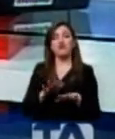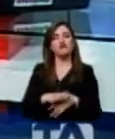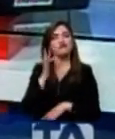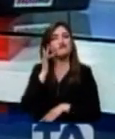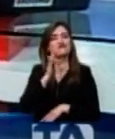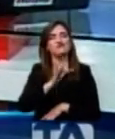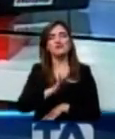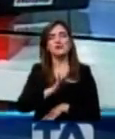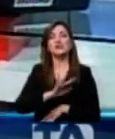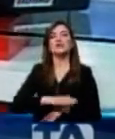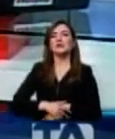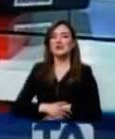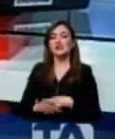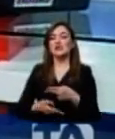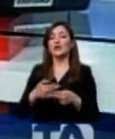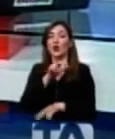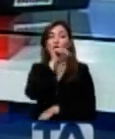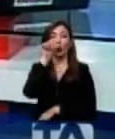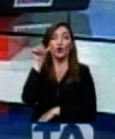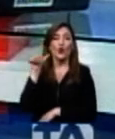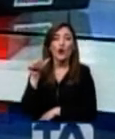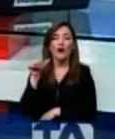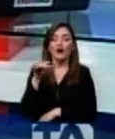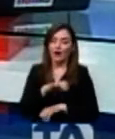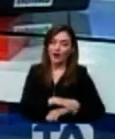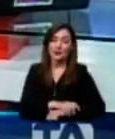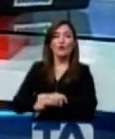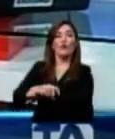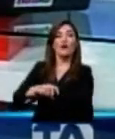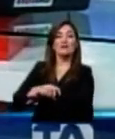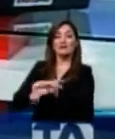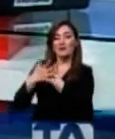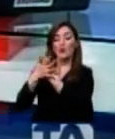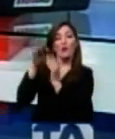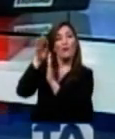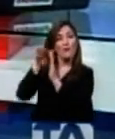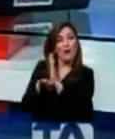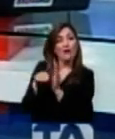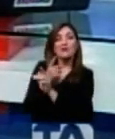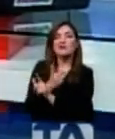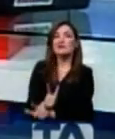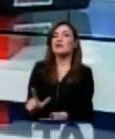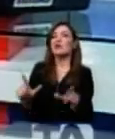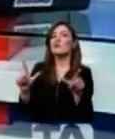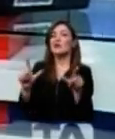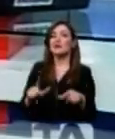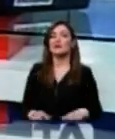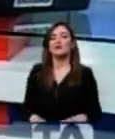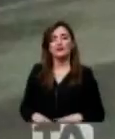en casos del narcotráfico en los que a los detenidos se les ha reducido la pena y hasta dejado en libertad